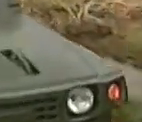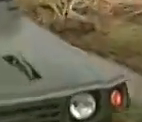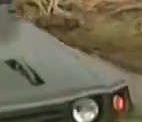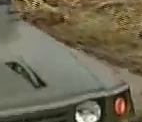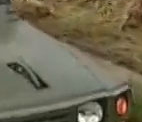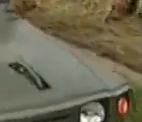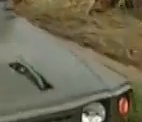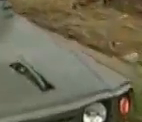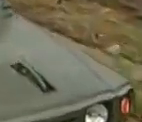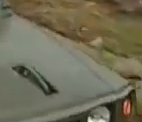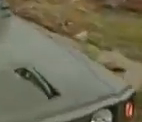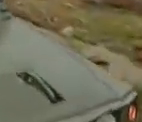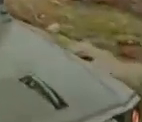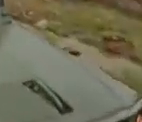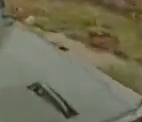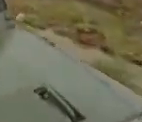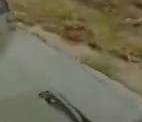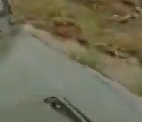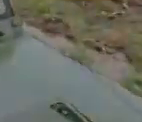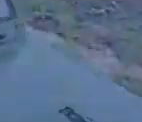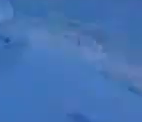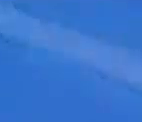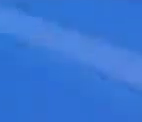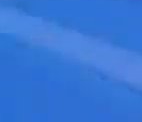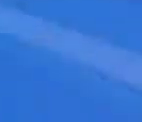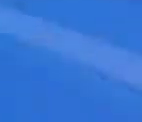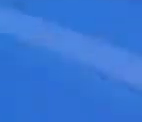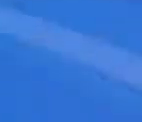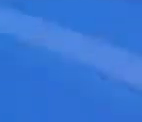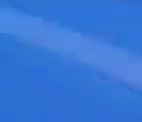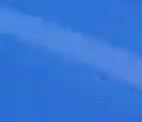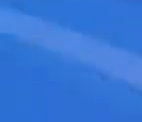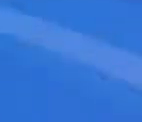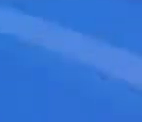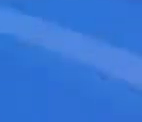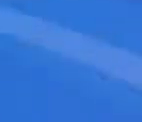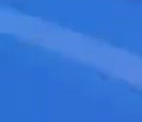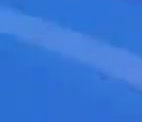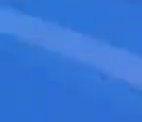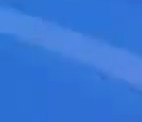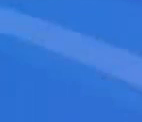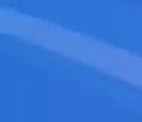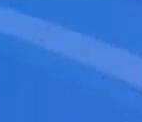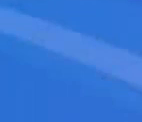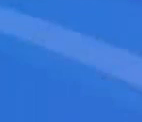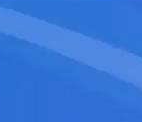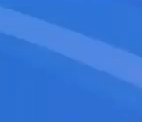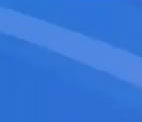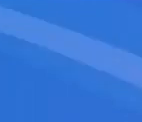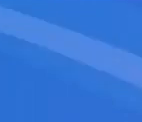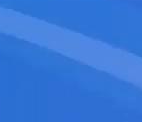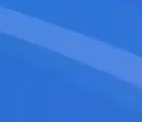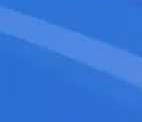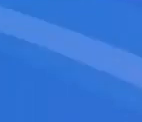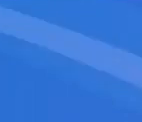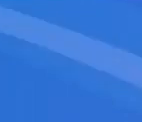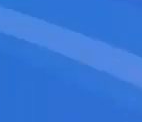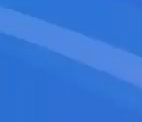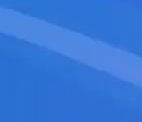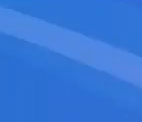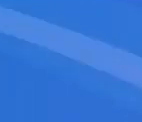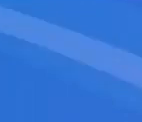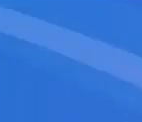la tierra con su fusil en un lado y arando la tierra con la otra